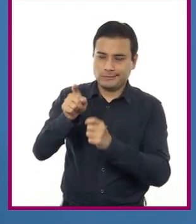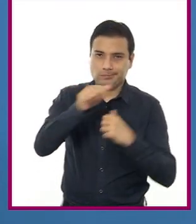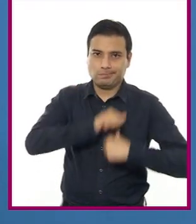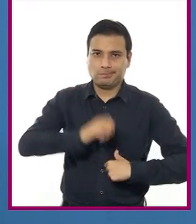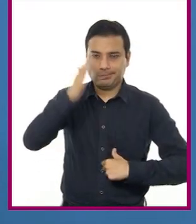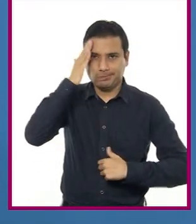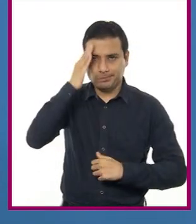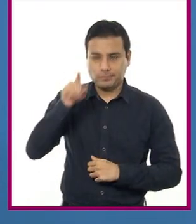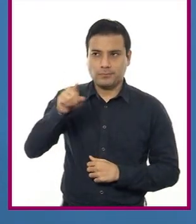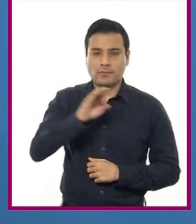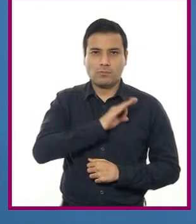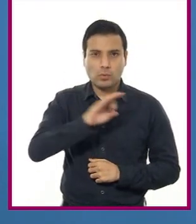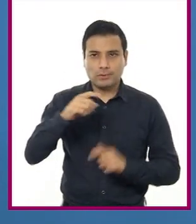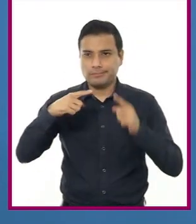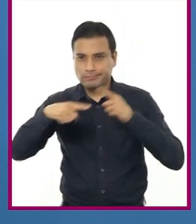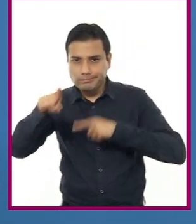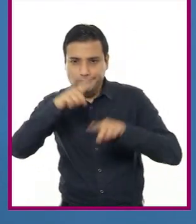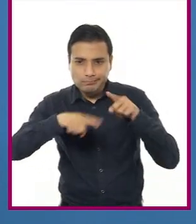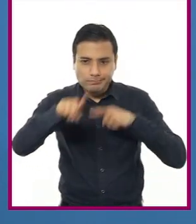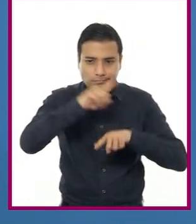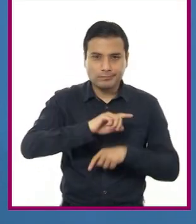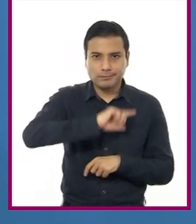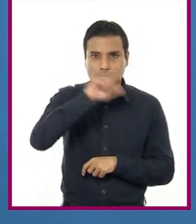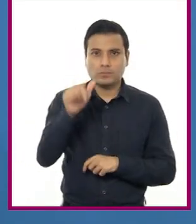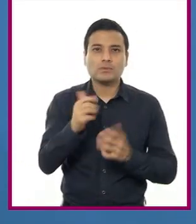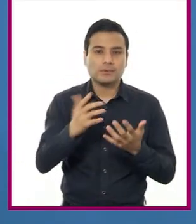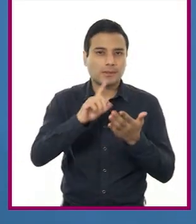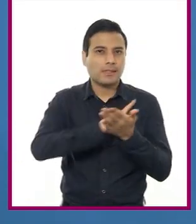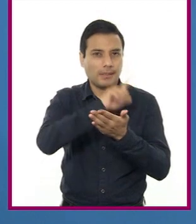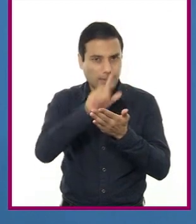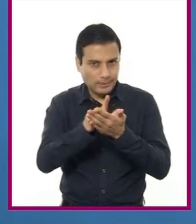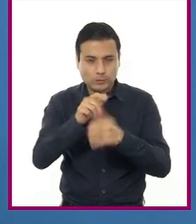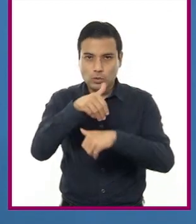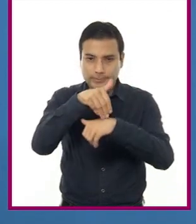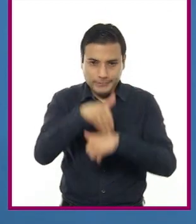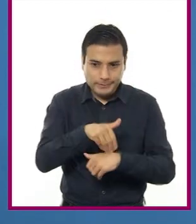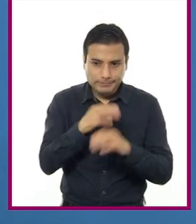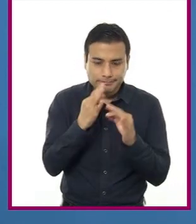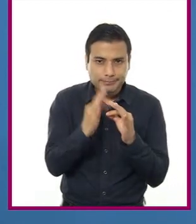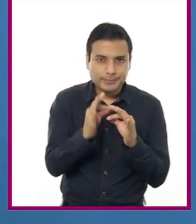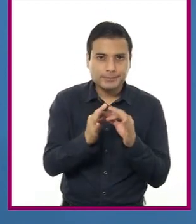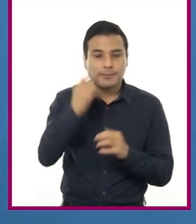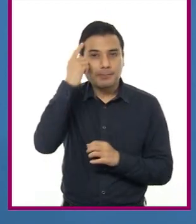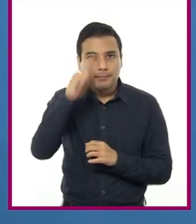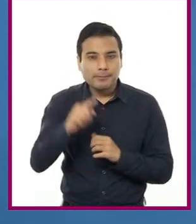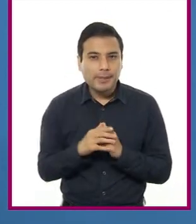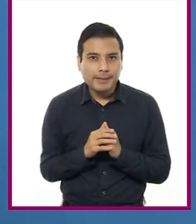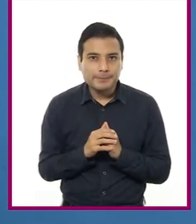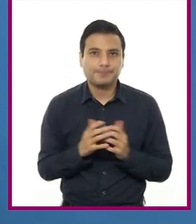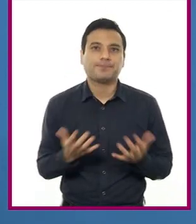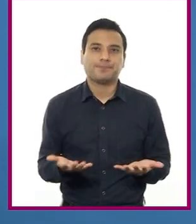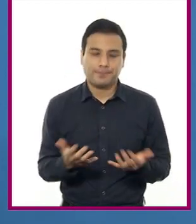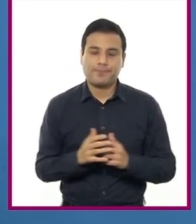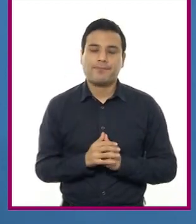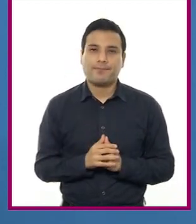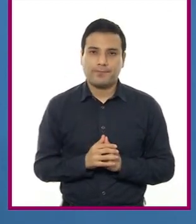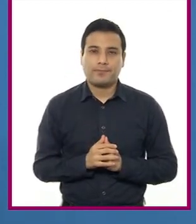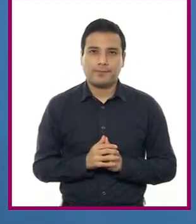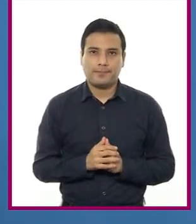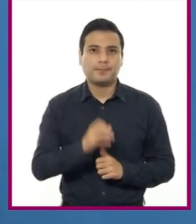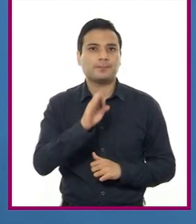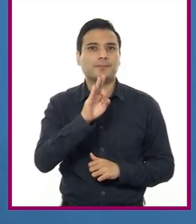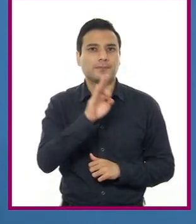el mando y demandar el cumplimiento de las leyes con la finalidad de contribuir a la consolidación